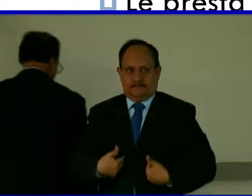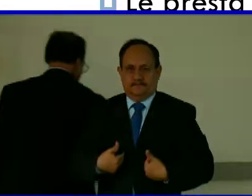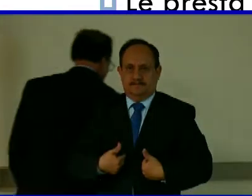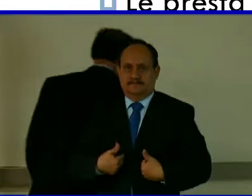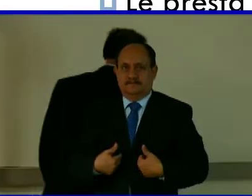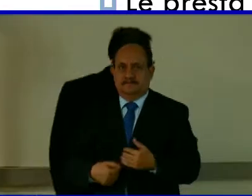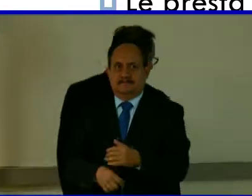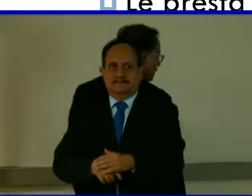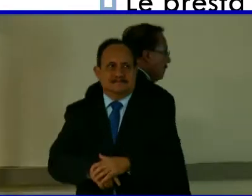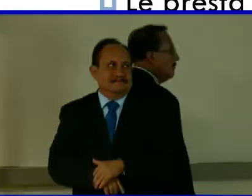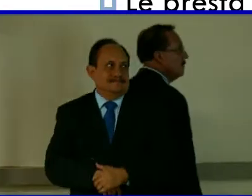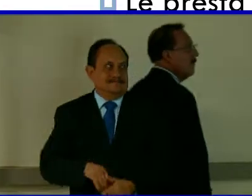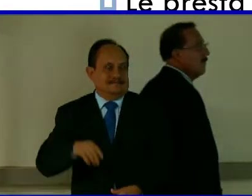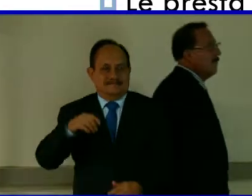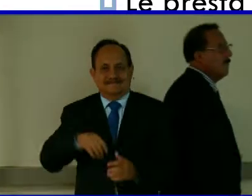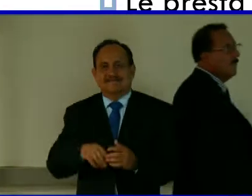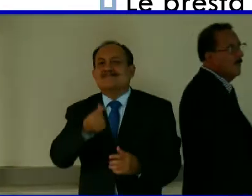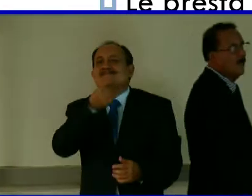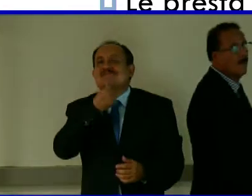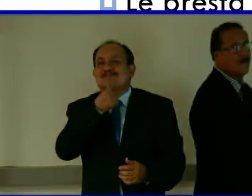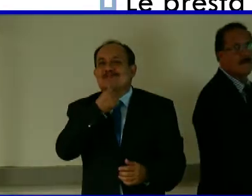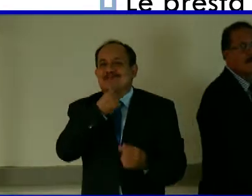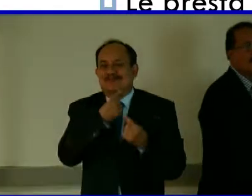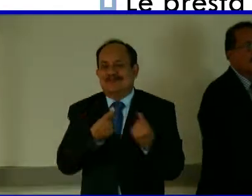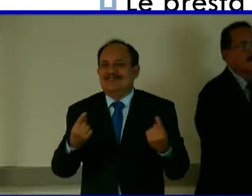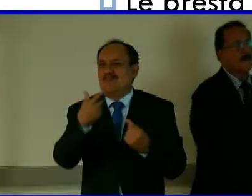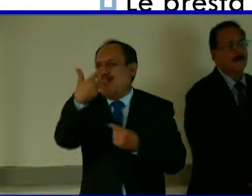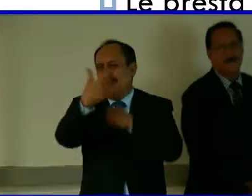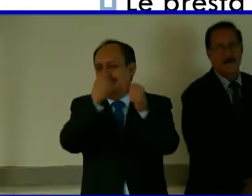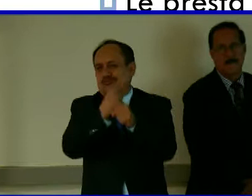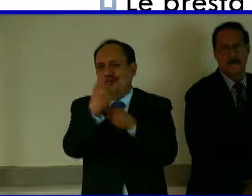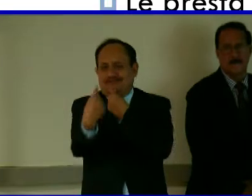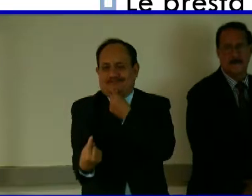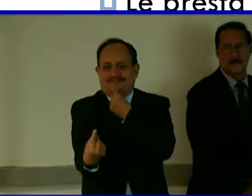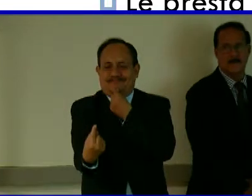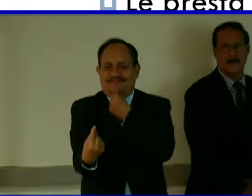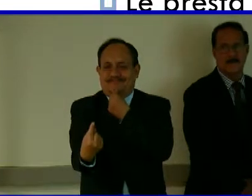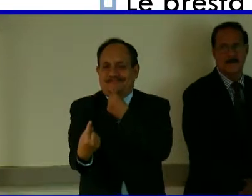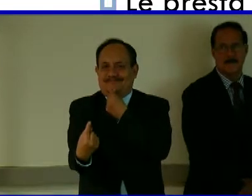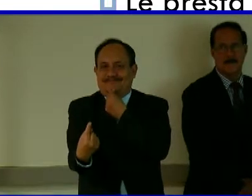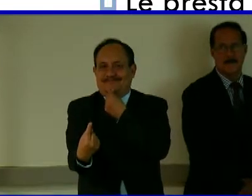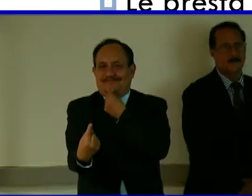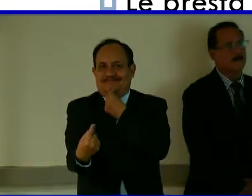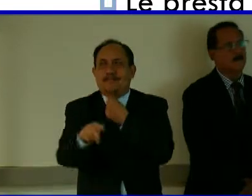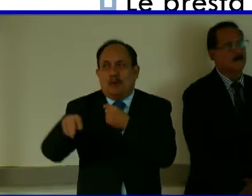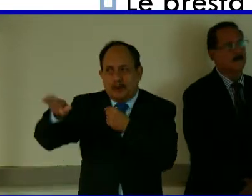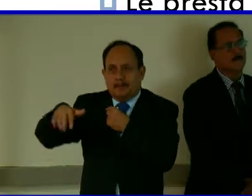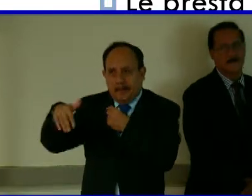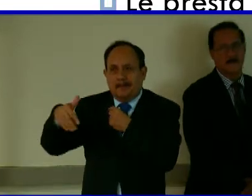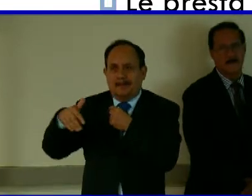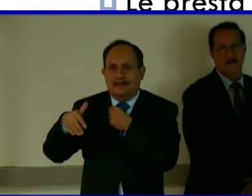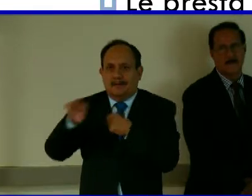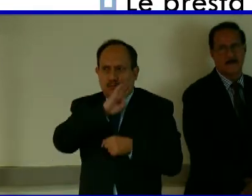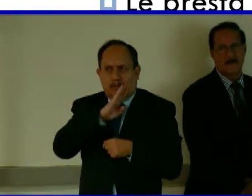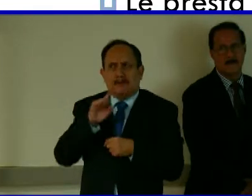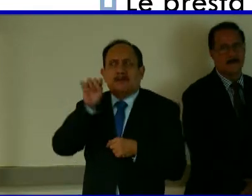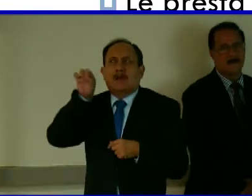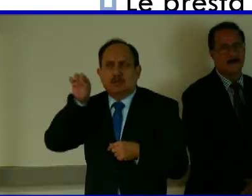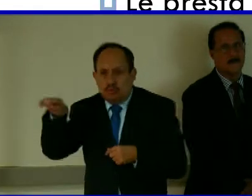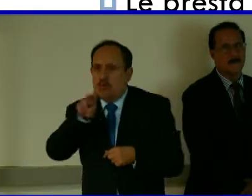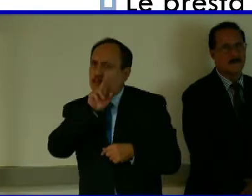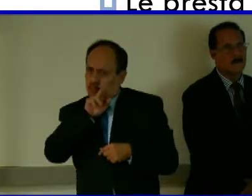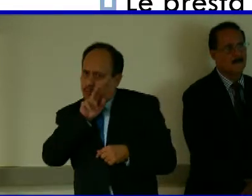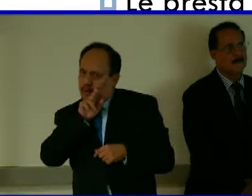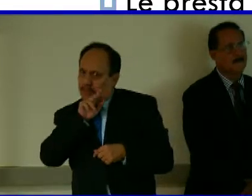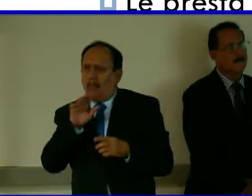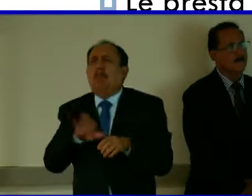Tengo un niño como de 8 años que dice, pero ven acá, tu mamá me dice que tú estás muy